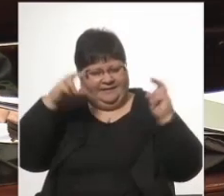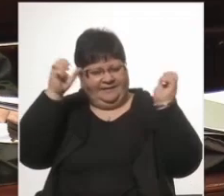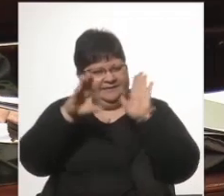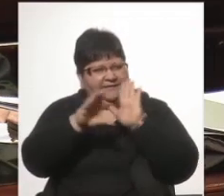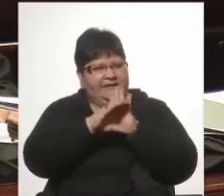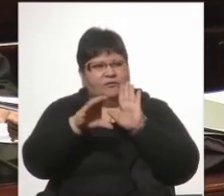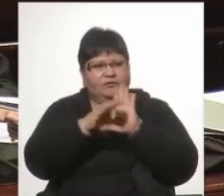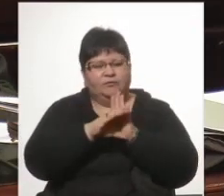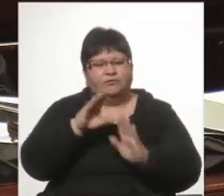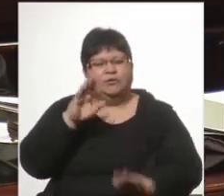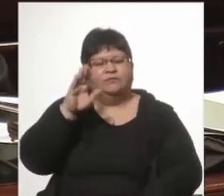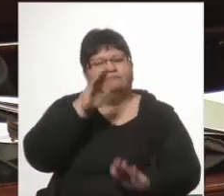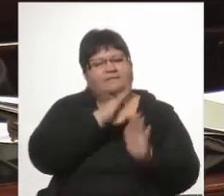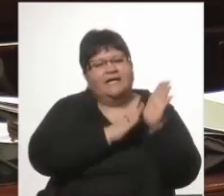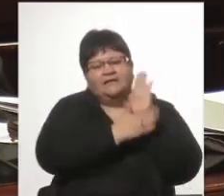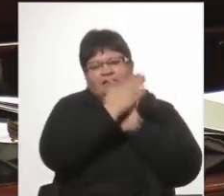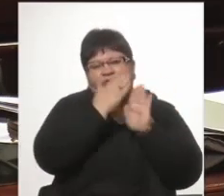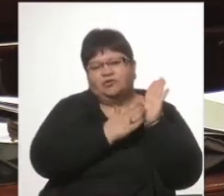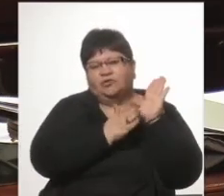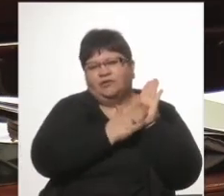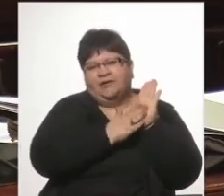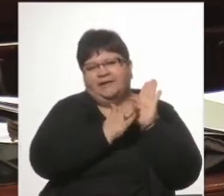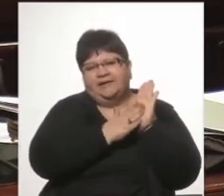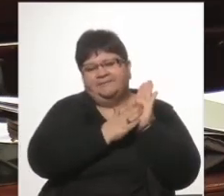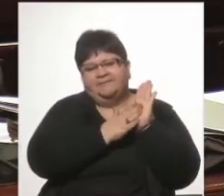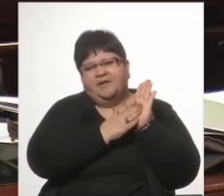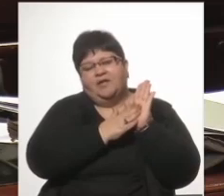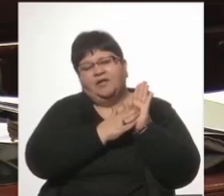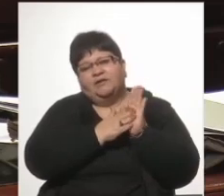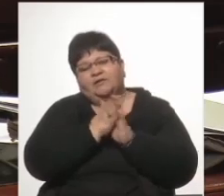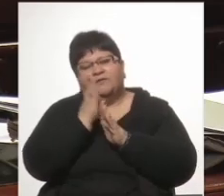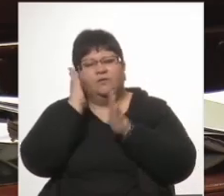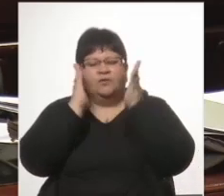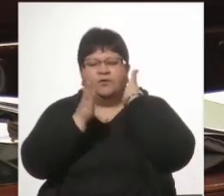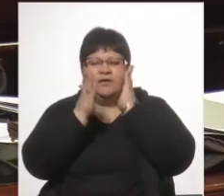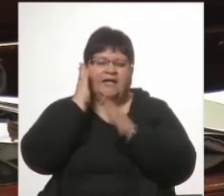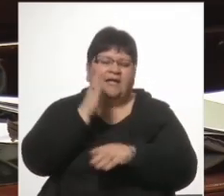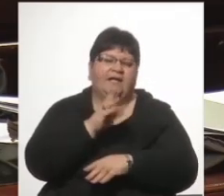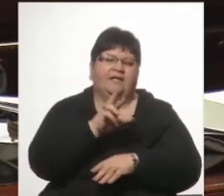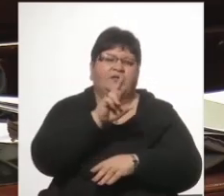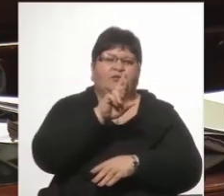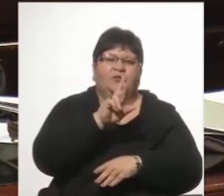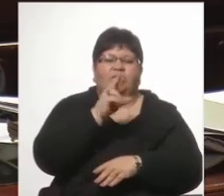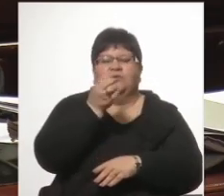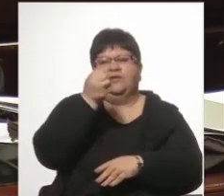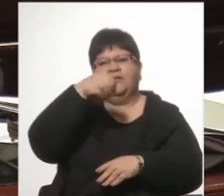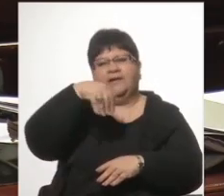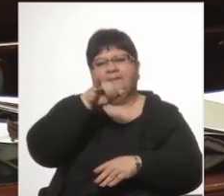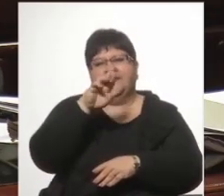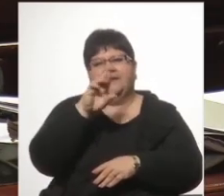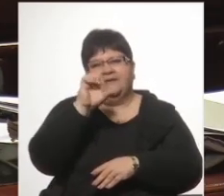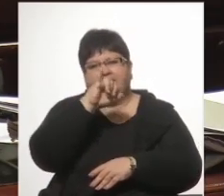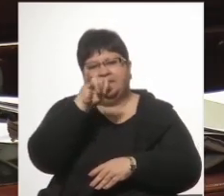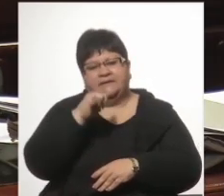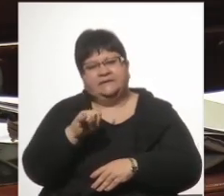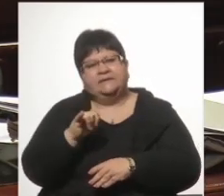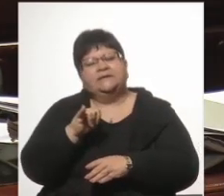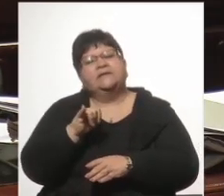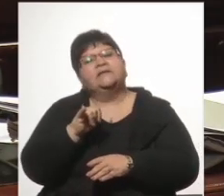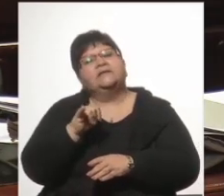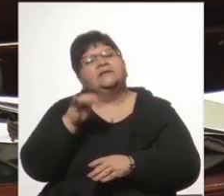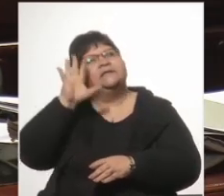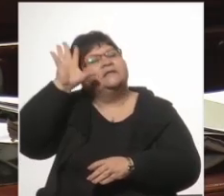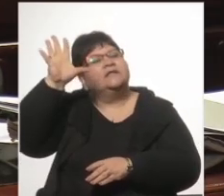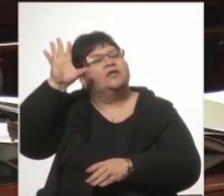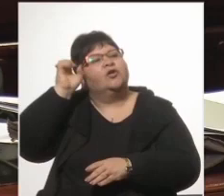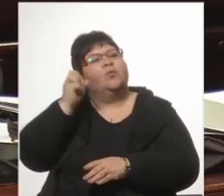Nacional, el doctor Gonzalo Aguirre Ramírez recordó que en una de las oportunidades en que